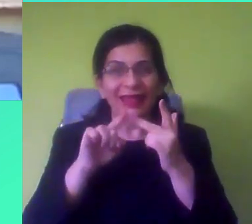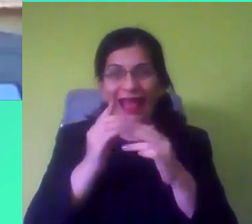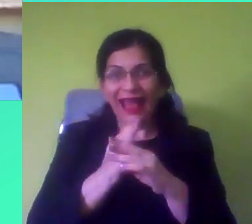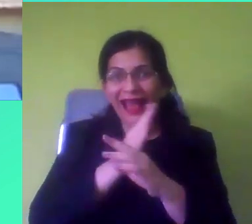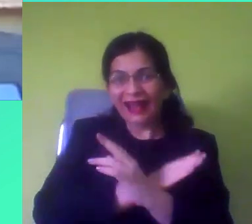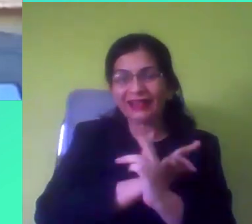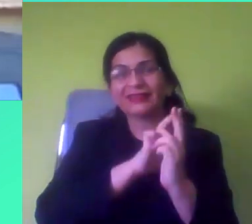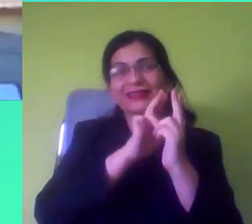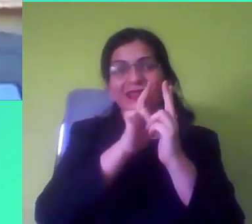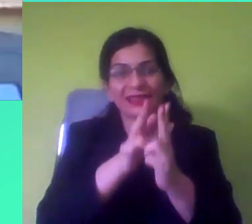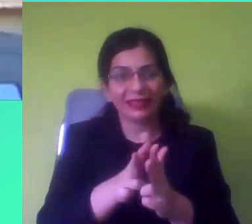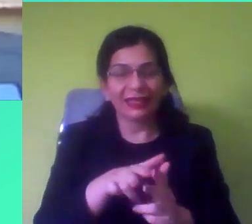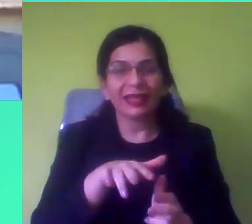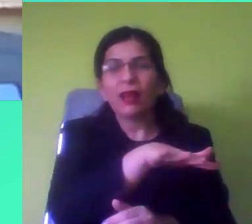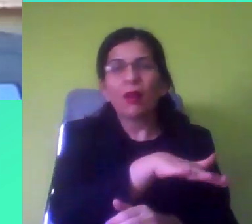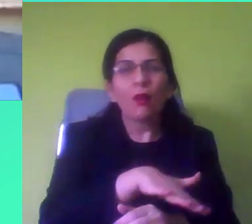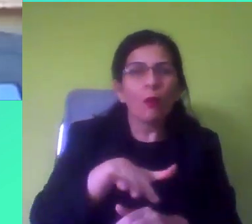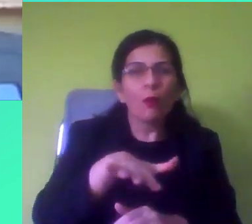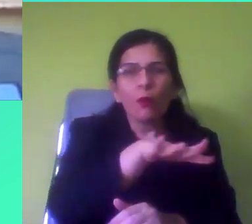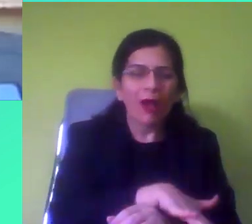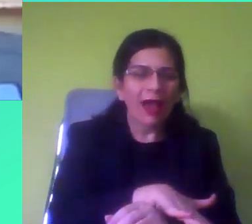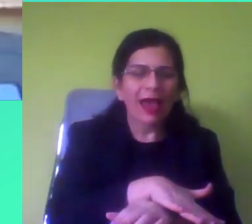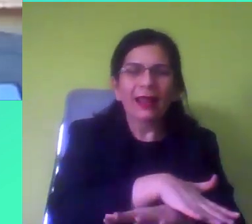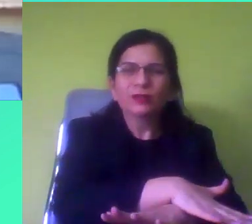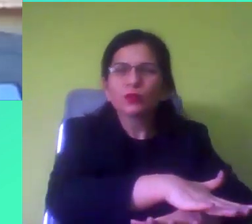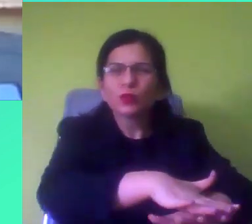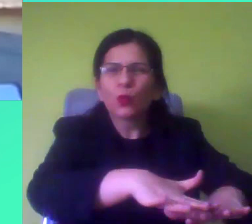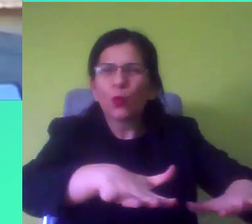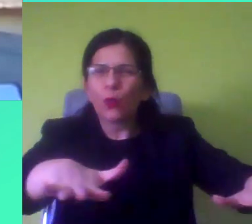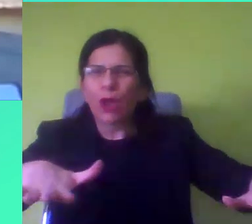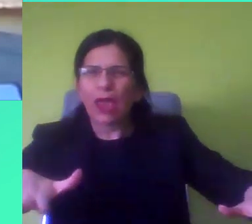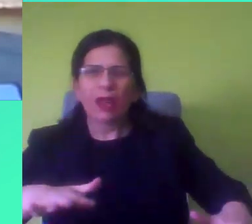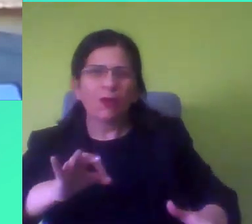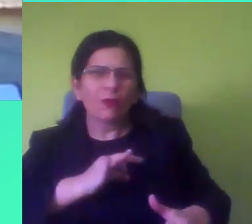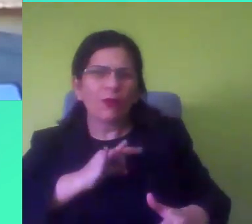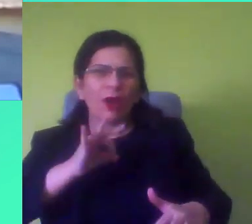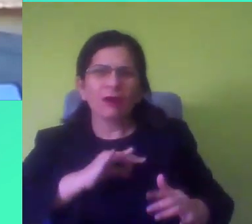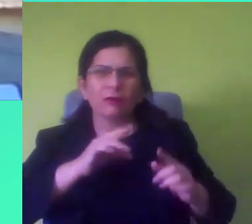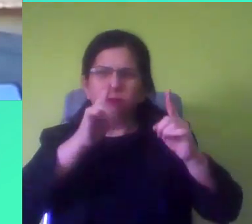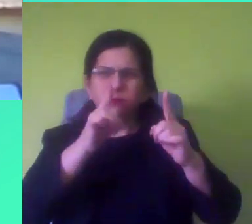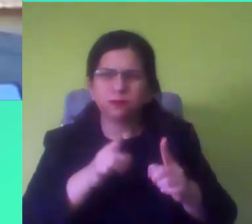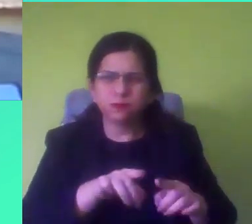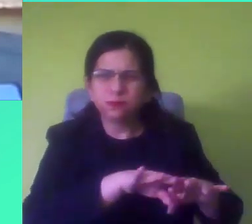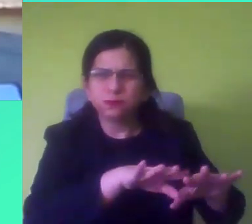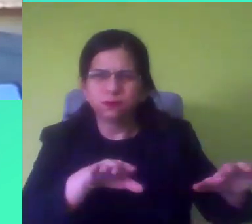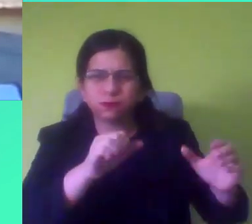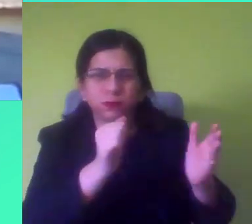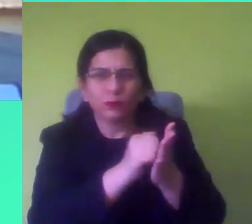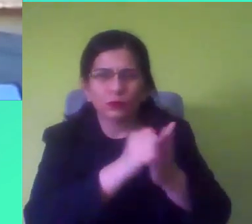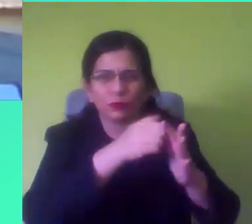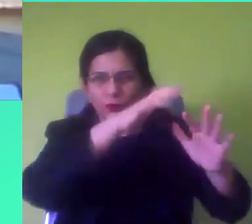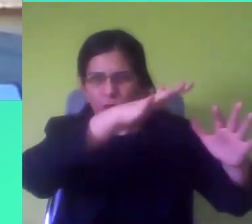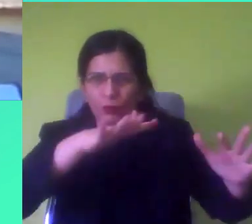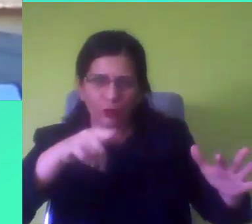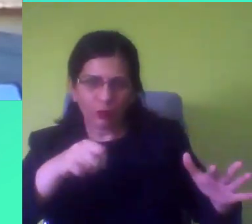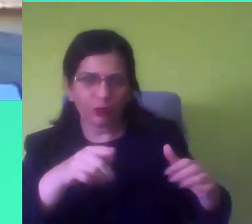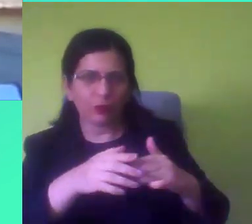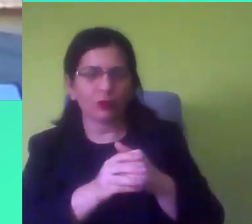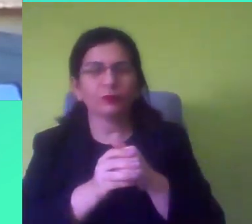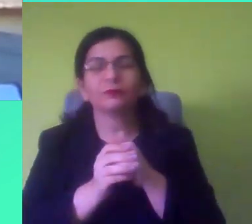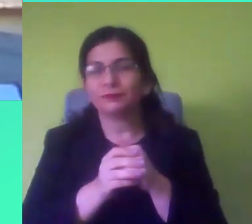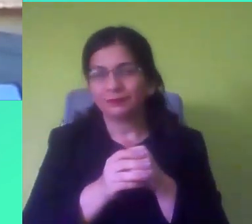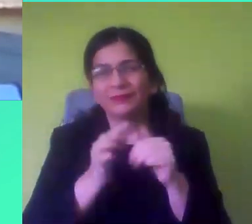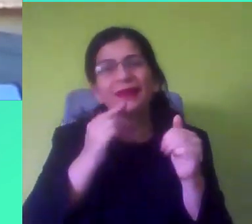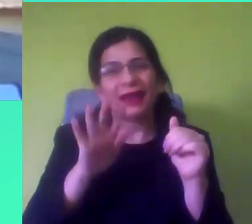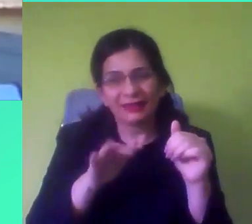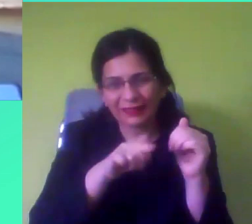podemos tomarlo como que a partir de una determinada altura vamos a encontrar permafrost. Entonces, podemos ver que hay